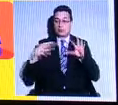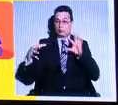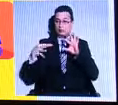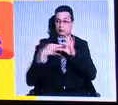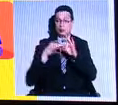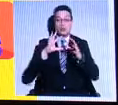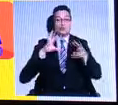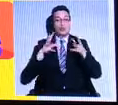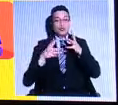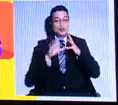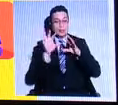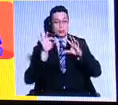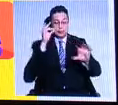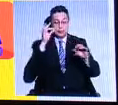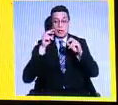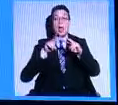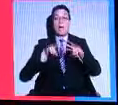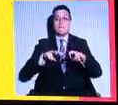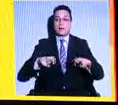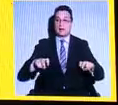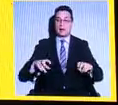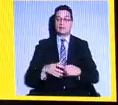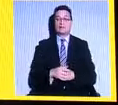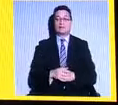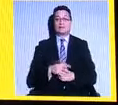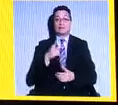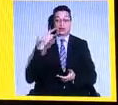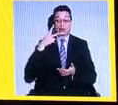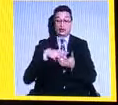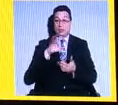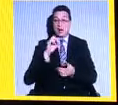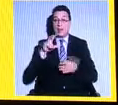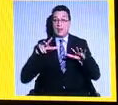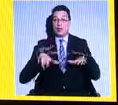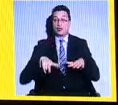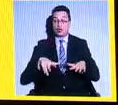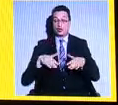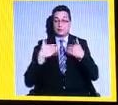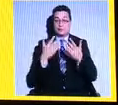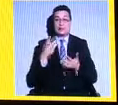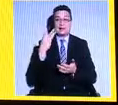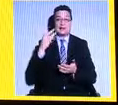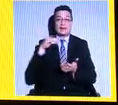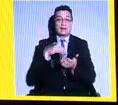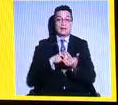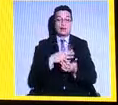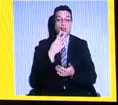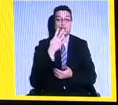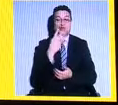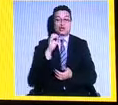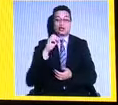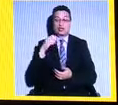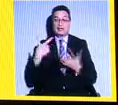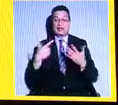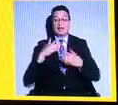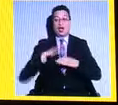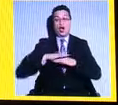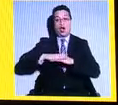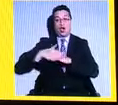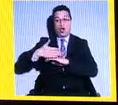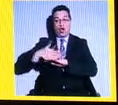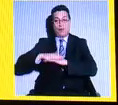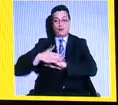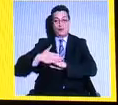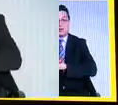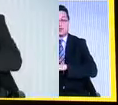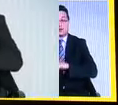mundo, descubrir e investigar. El 2018 entregamos 30.407 computadores del